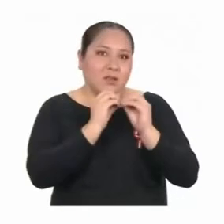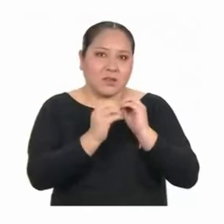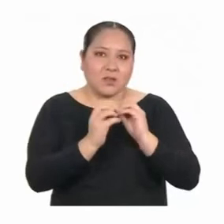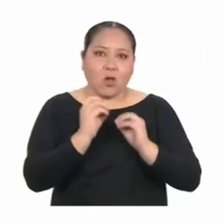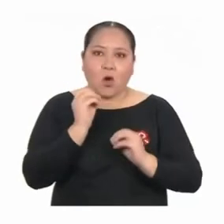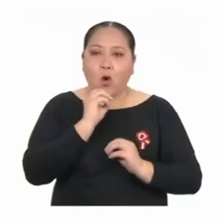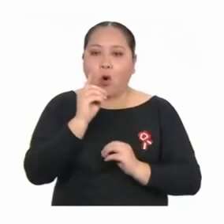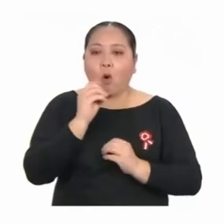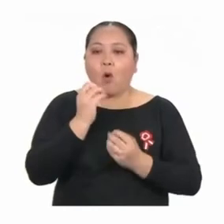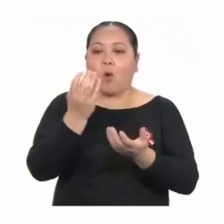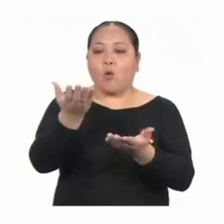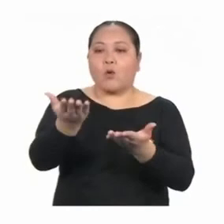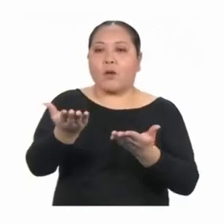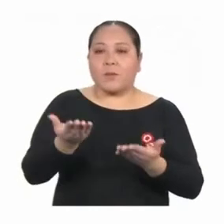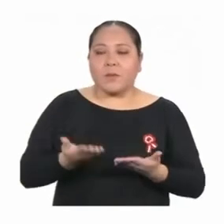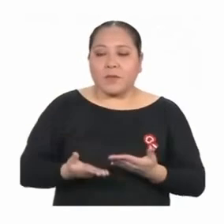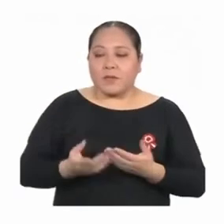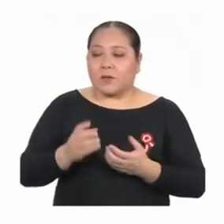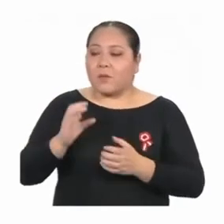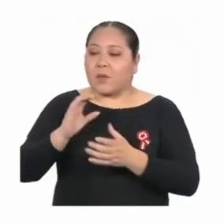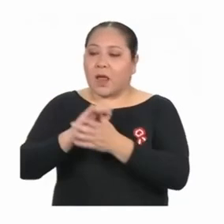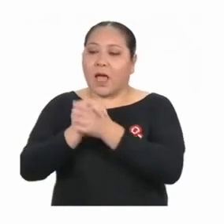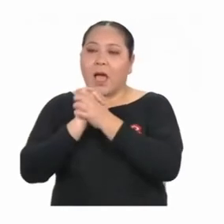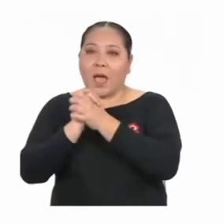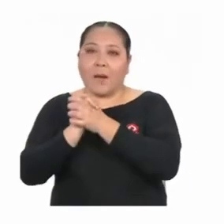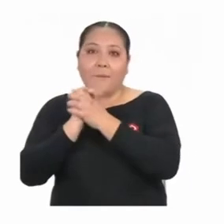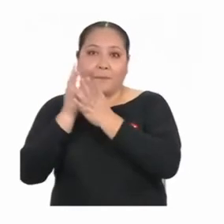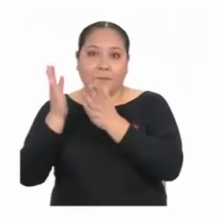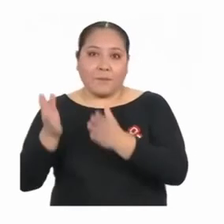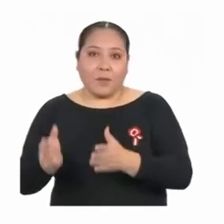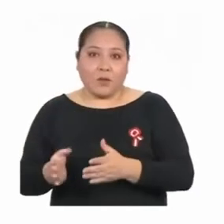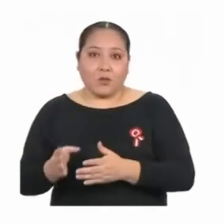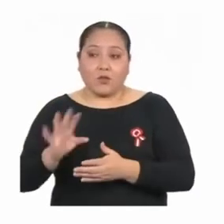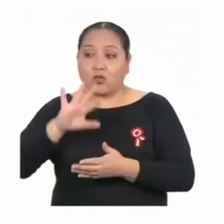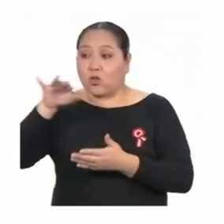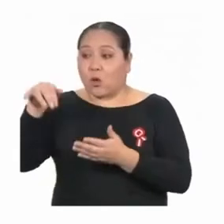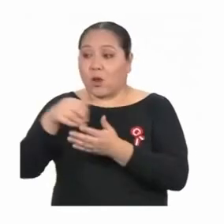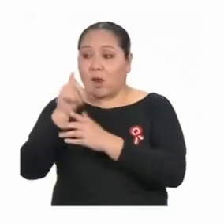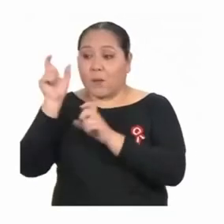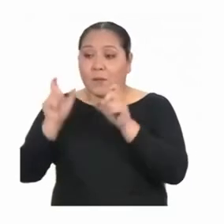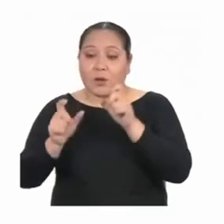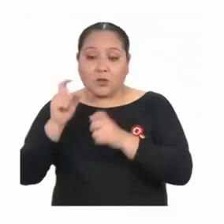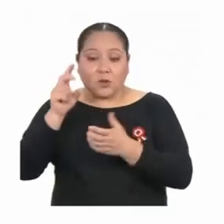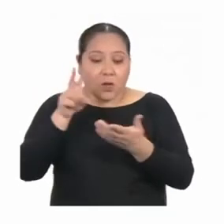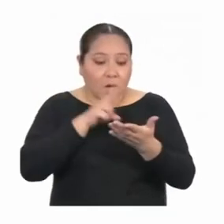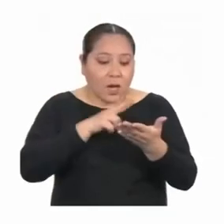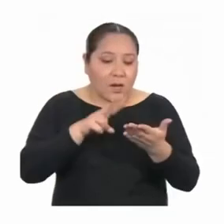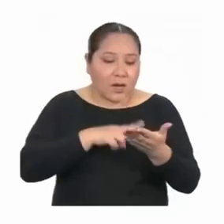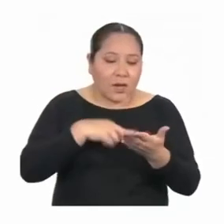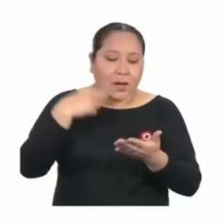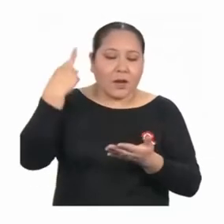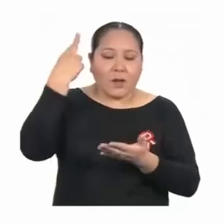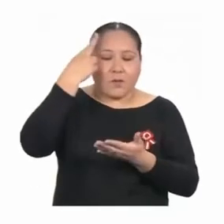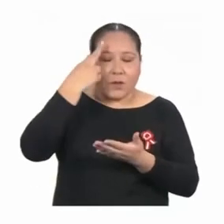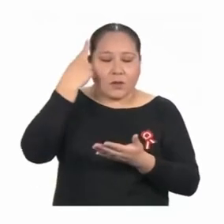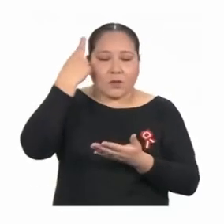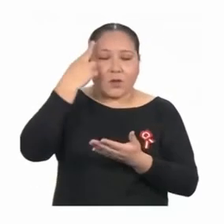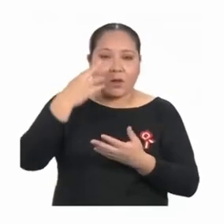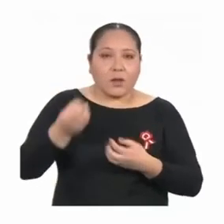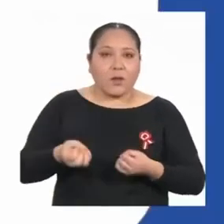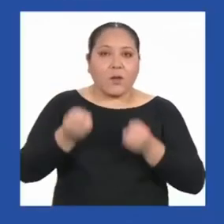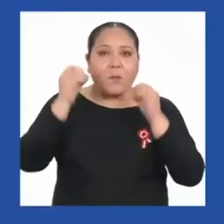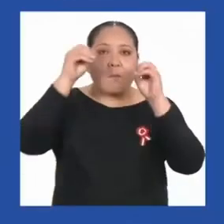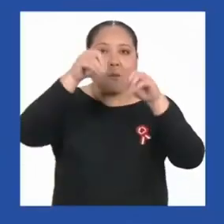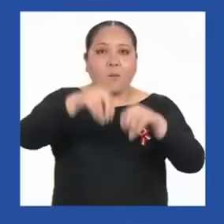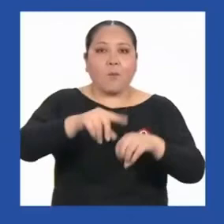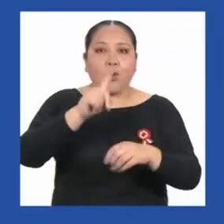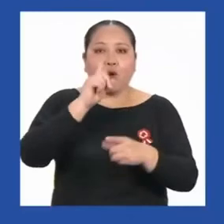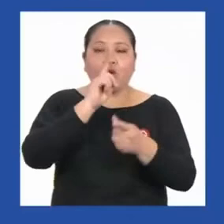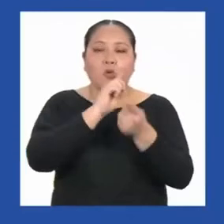una invitación para que sus compañeras y todas las personas que lean su texto reflexionen y propongan un cambio.